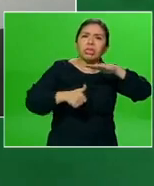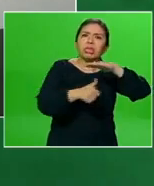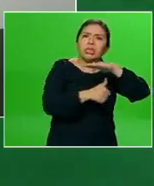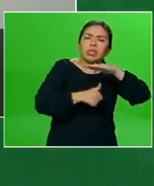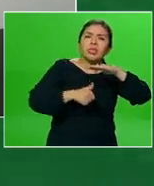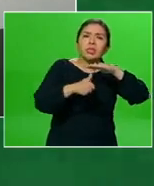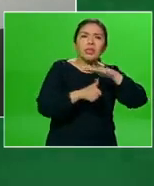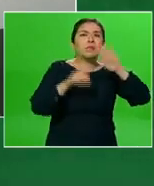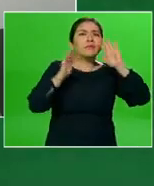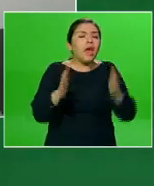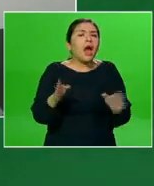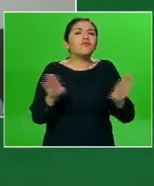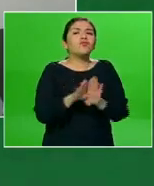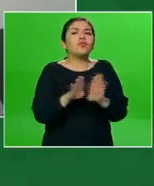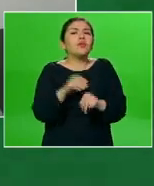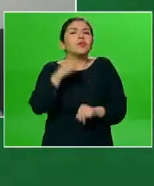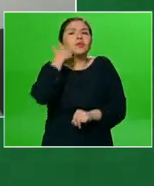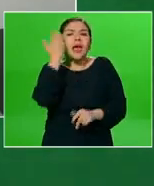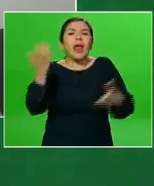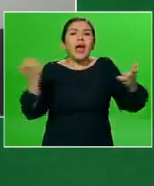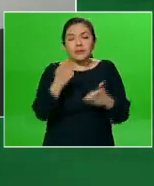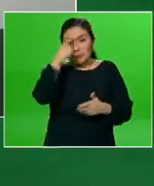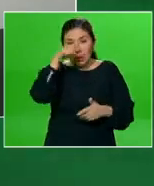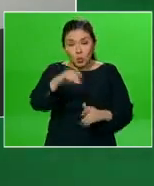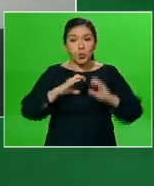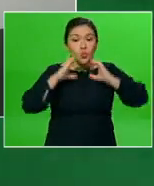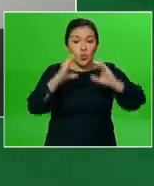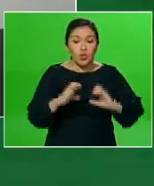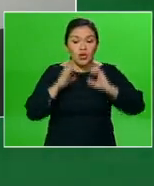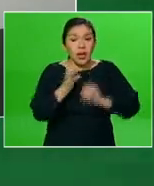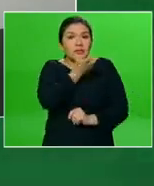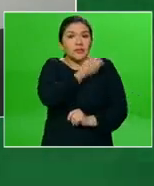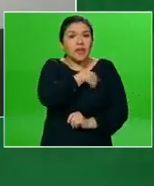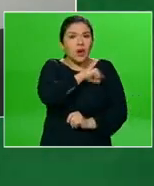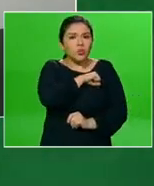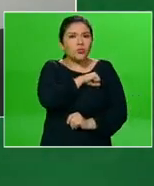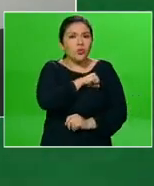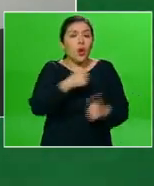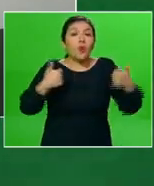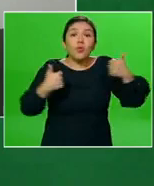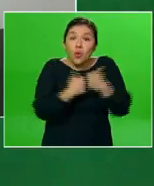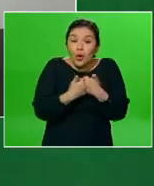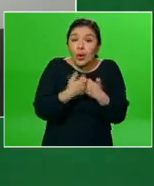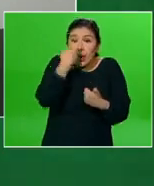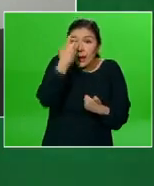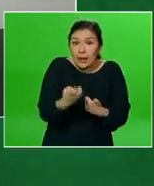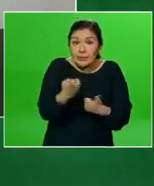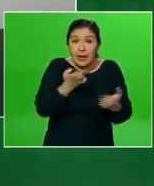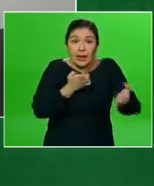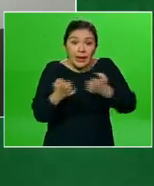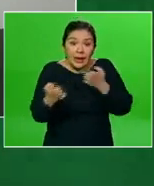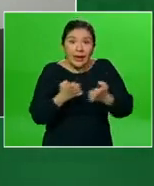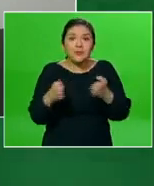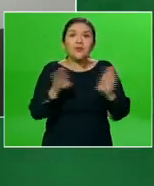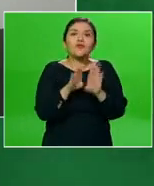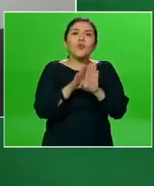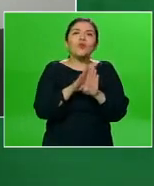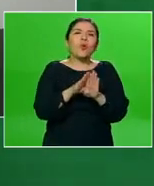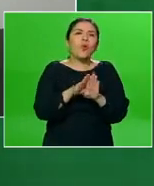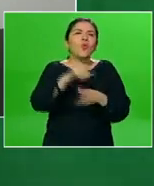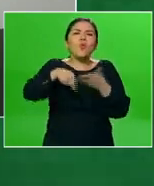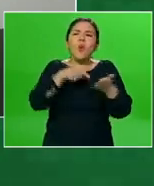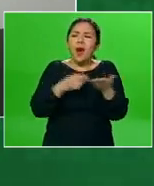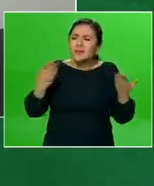a tratar de verdad de cuidar de nuestra salud por medio de estos espacios más cerrados